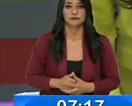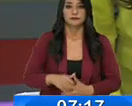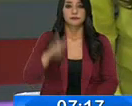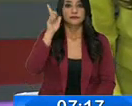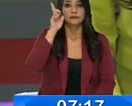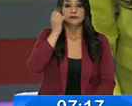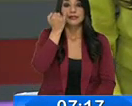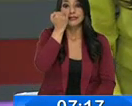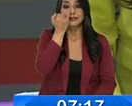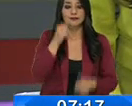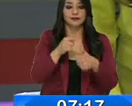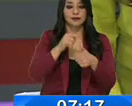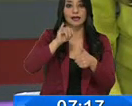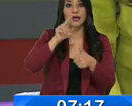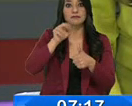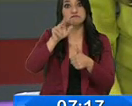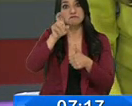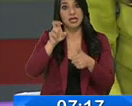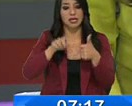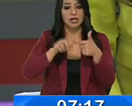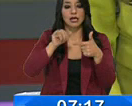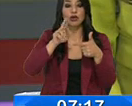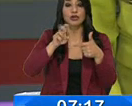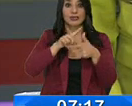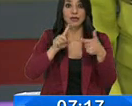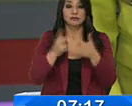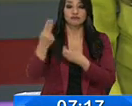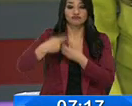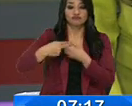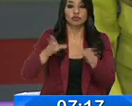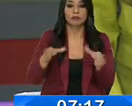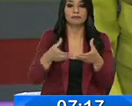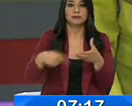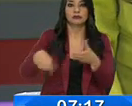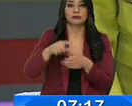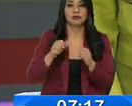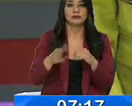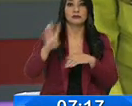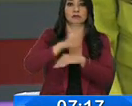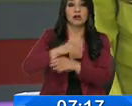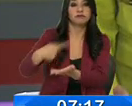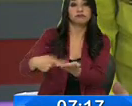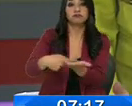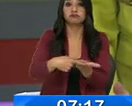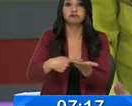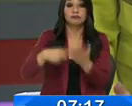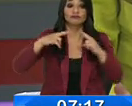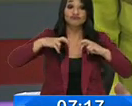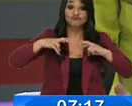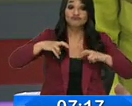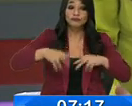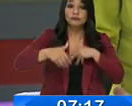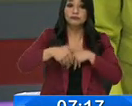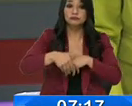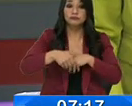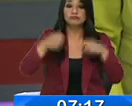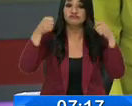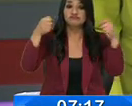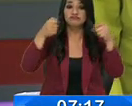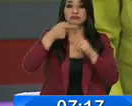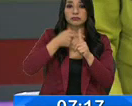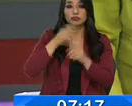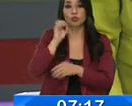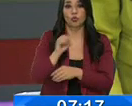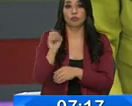indígenas Jaime Vargas y Leonidas Issa comparecieron a la Comisión Multipartidista de la Asamblea Nacional que investiga las protestas de octubre.